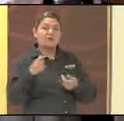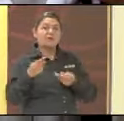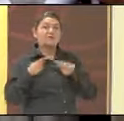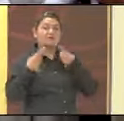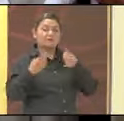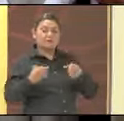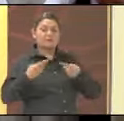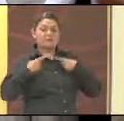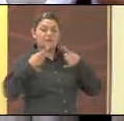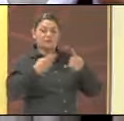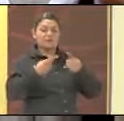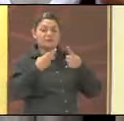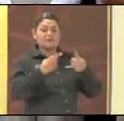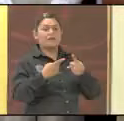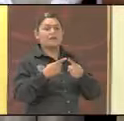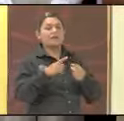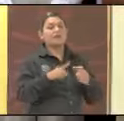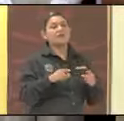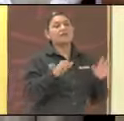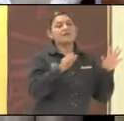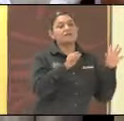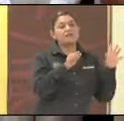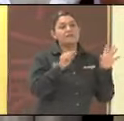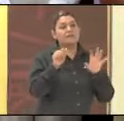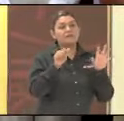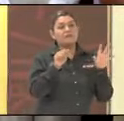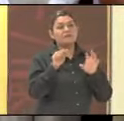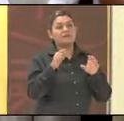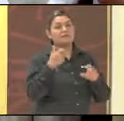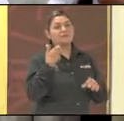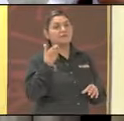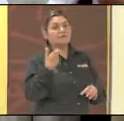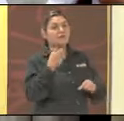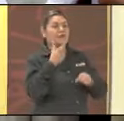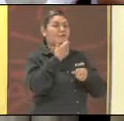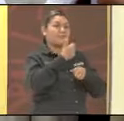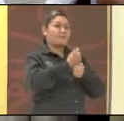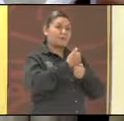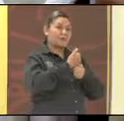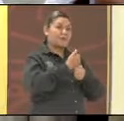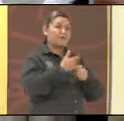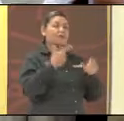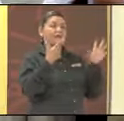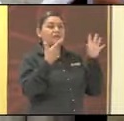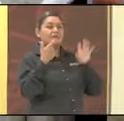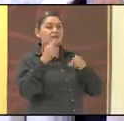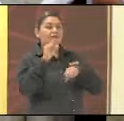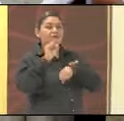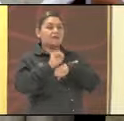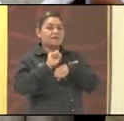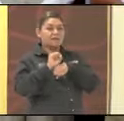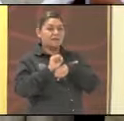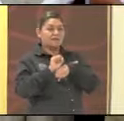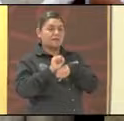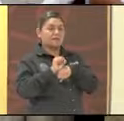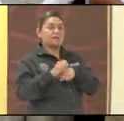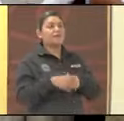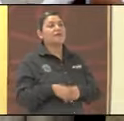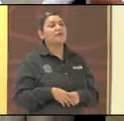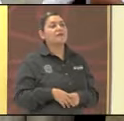miren, 600 pesos para primaria, 700 pesos para la secundaria, estoy hablando por